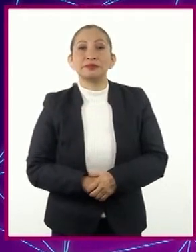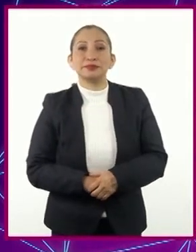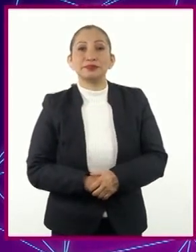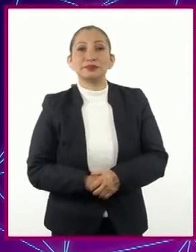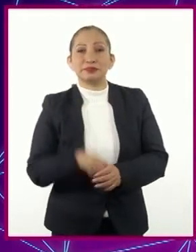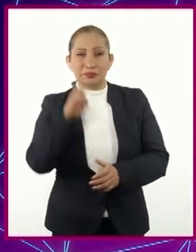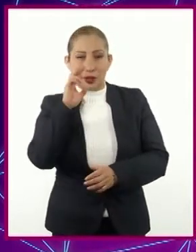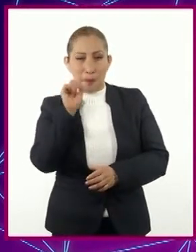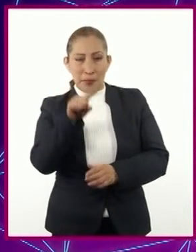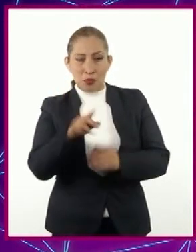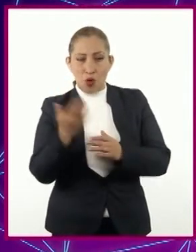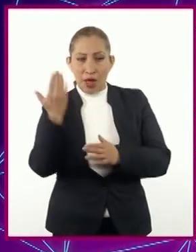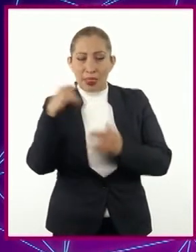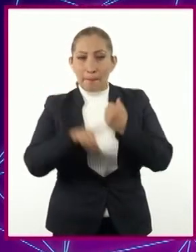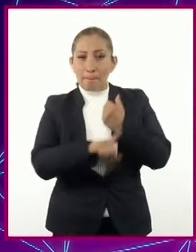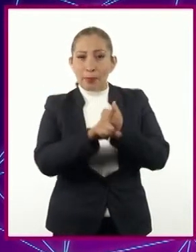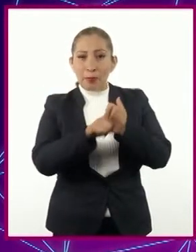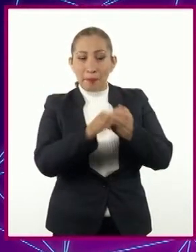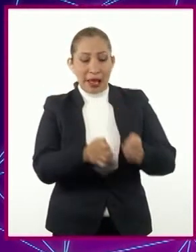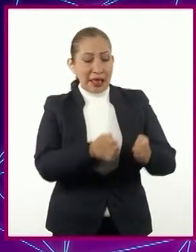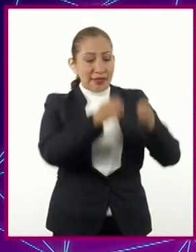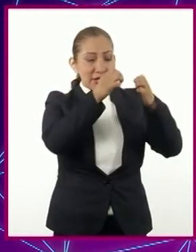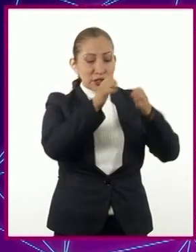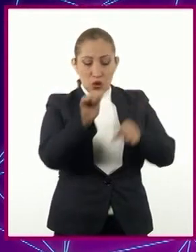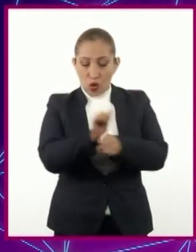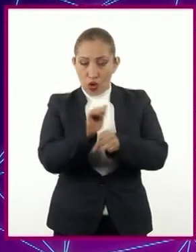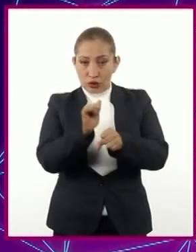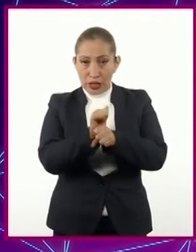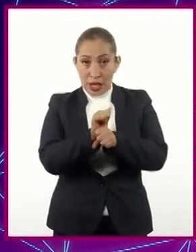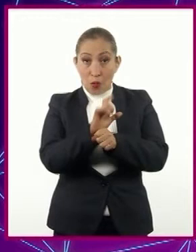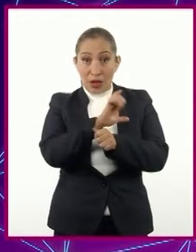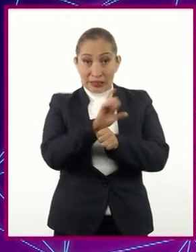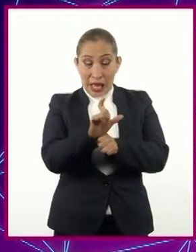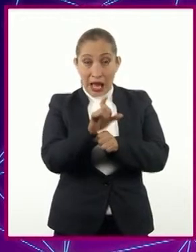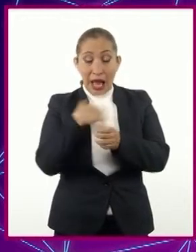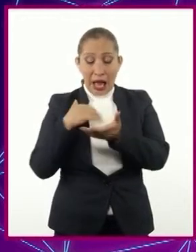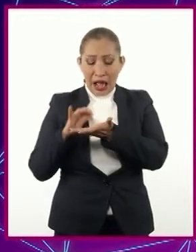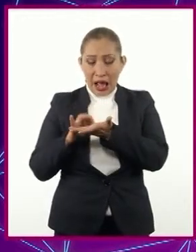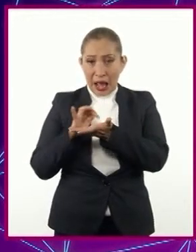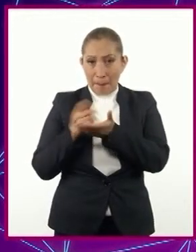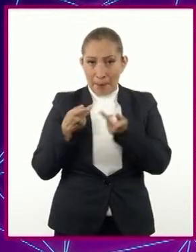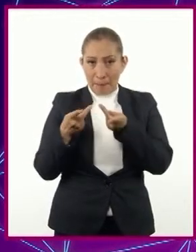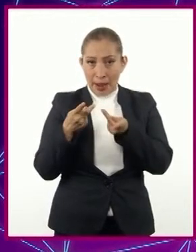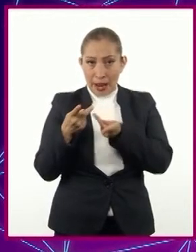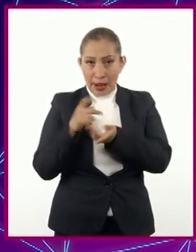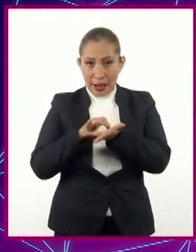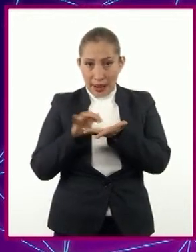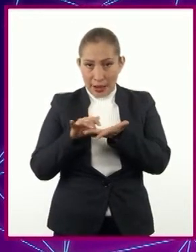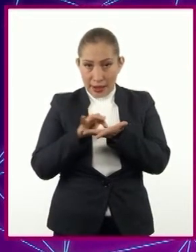Retomando el problema del edificio y el auto, una vez que configuraron su calculadora,